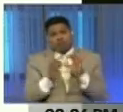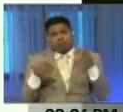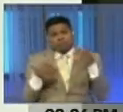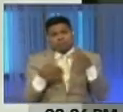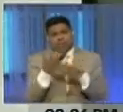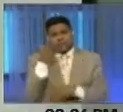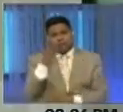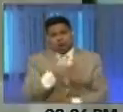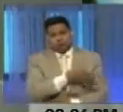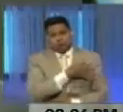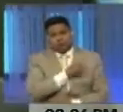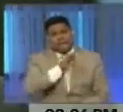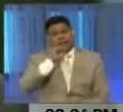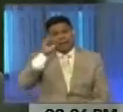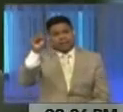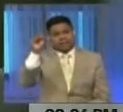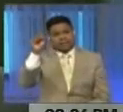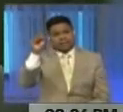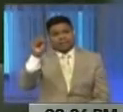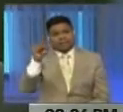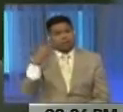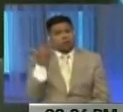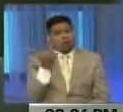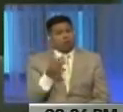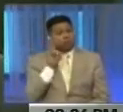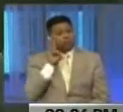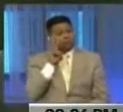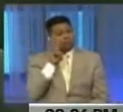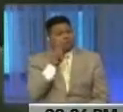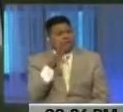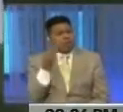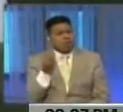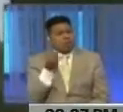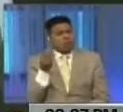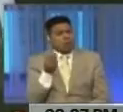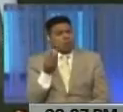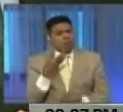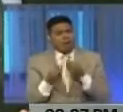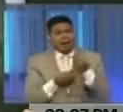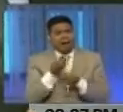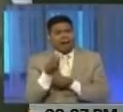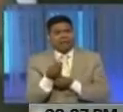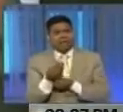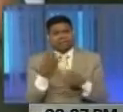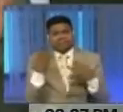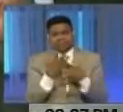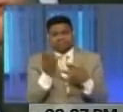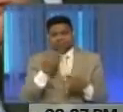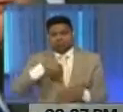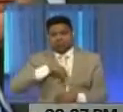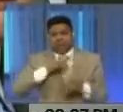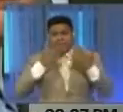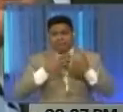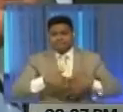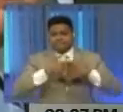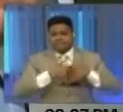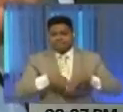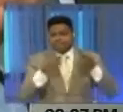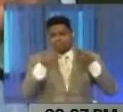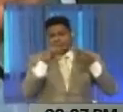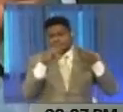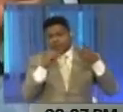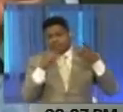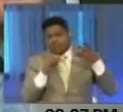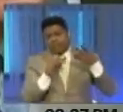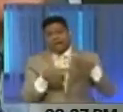socialista que hoy en día estamos viendo en cómo se materializa a través de nuestras empresas mixtas, donde el